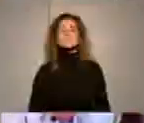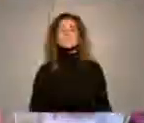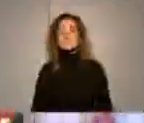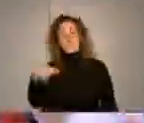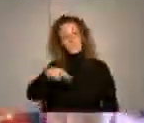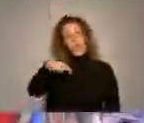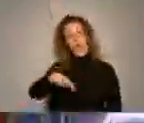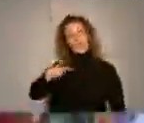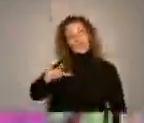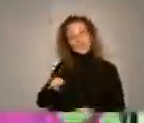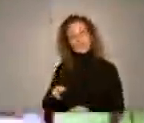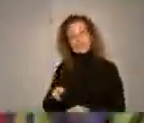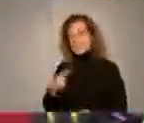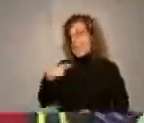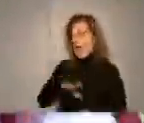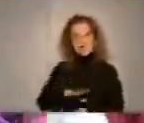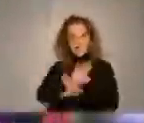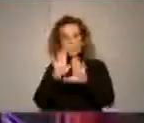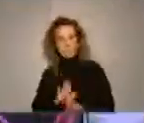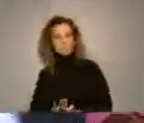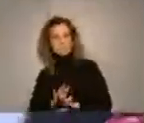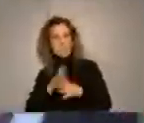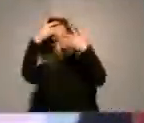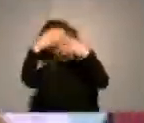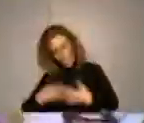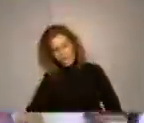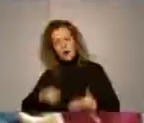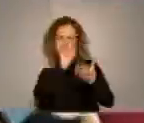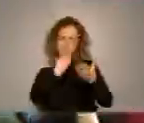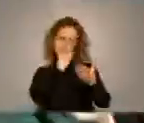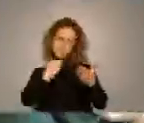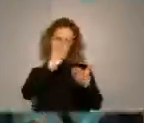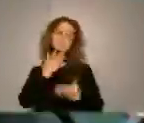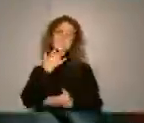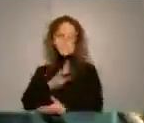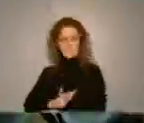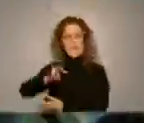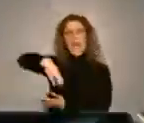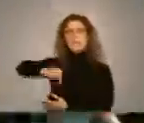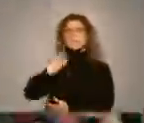Esto hemos sido, esta es la última letra que escribo, y si los mayas